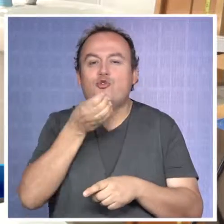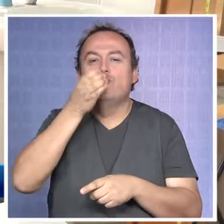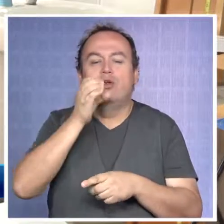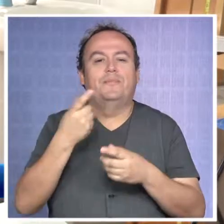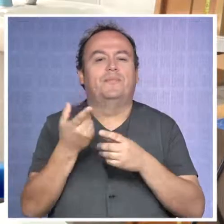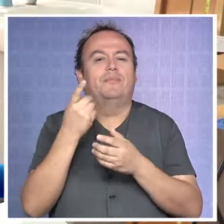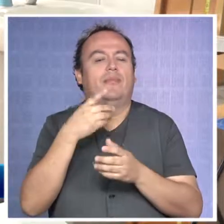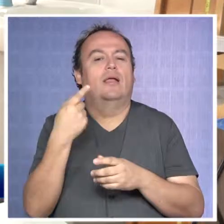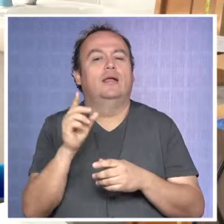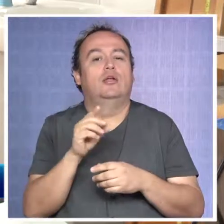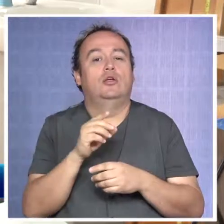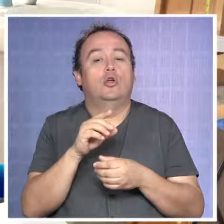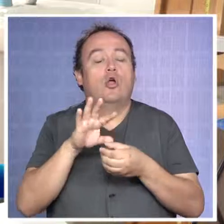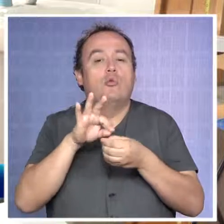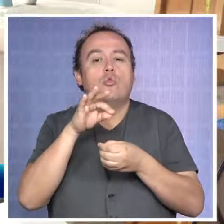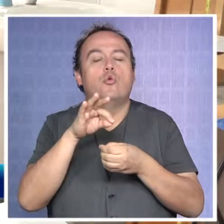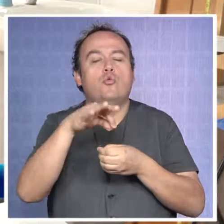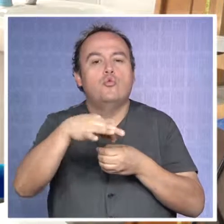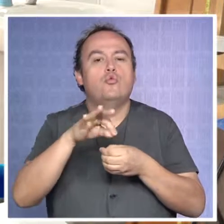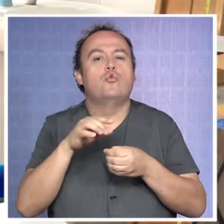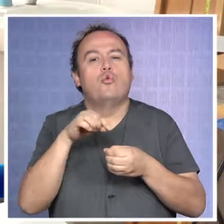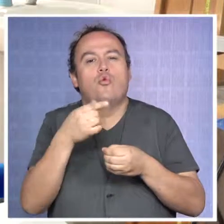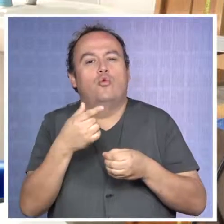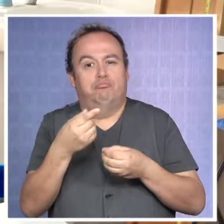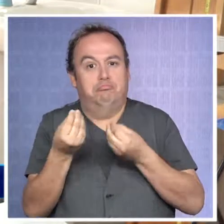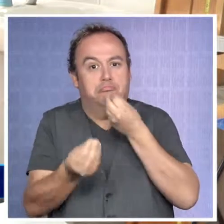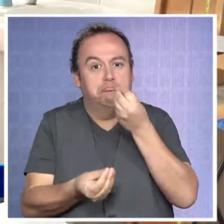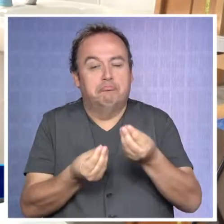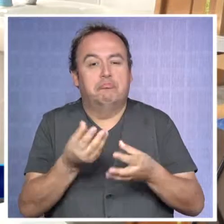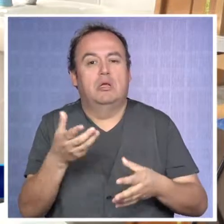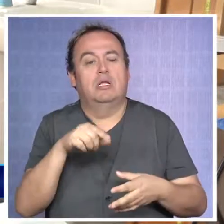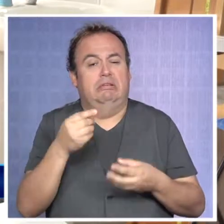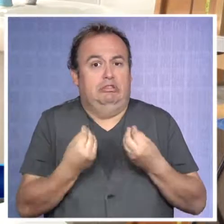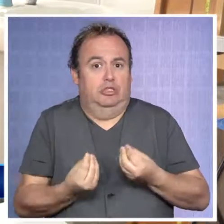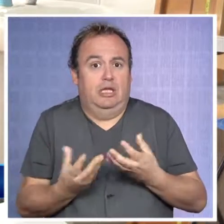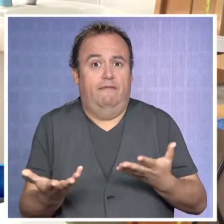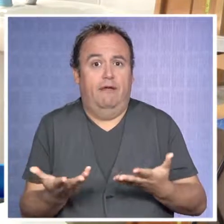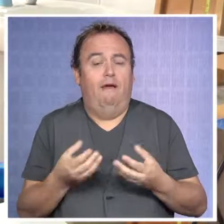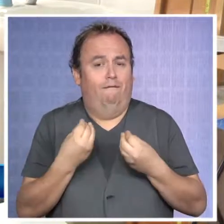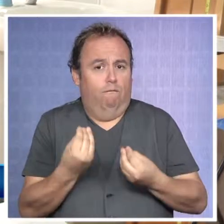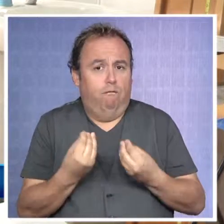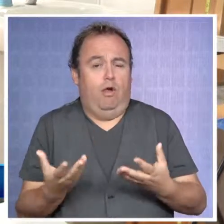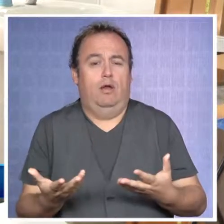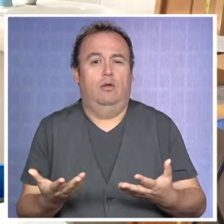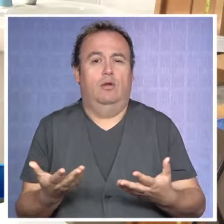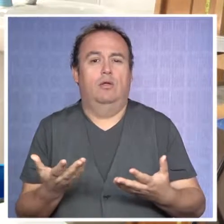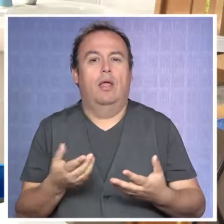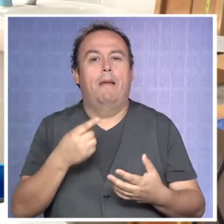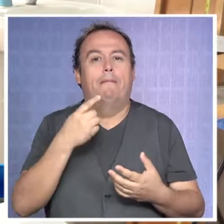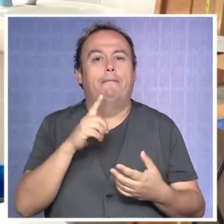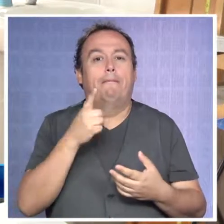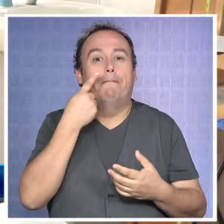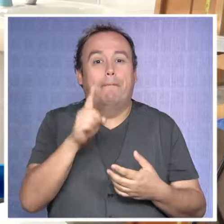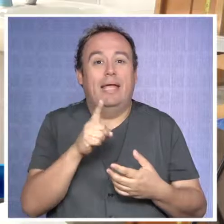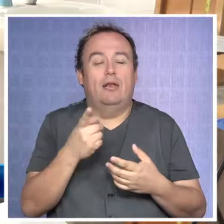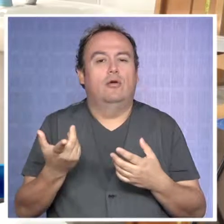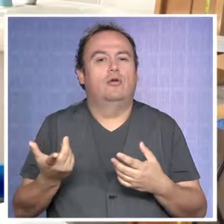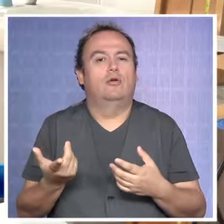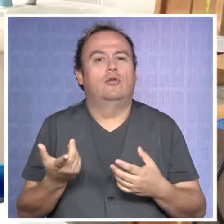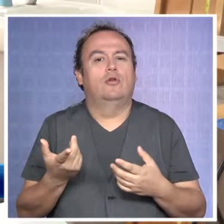de marca o yogur que reciban los niños, sirven, ¿eh? Son buenos, pero no evitan